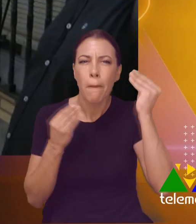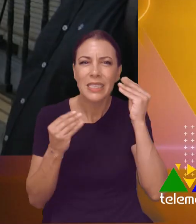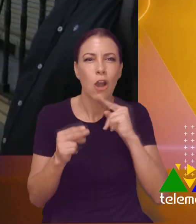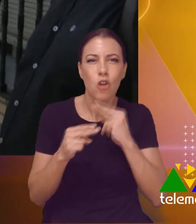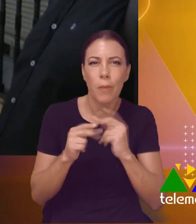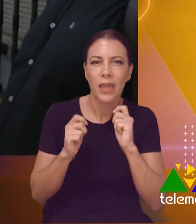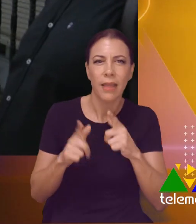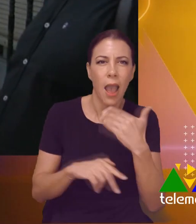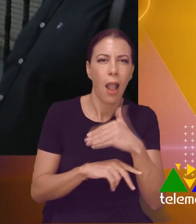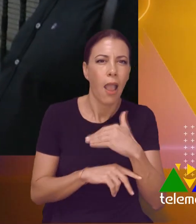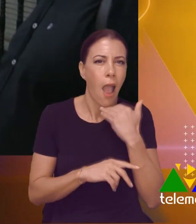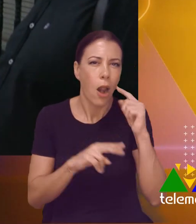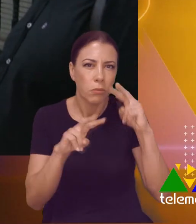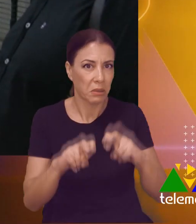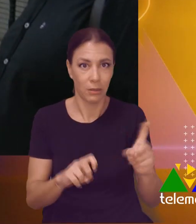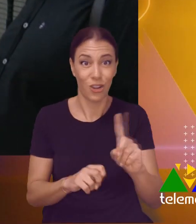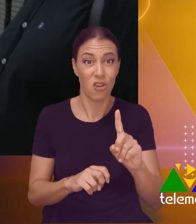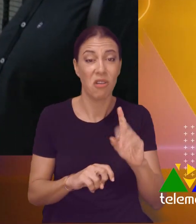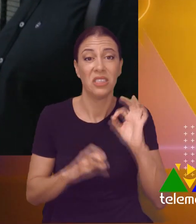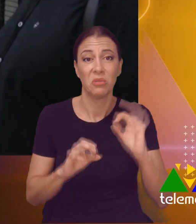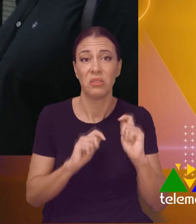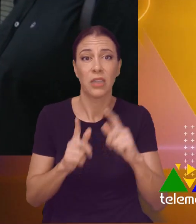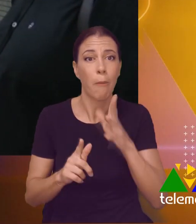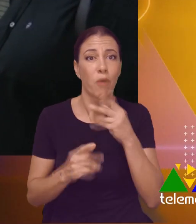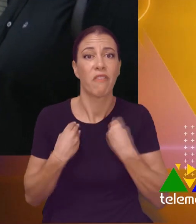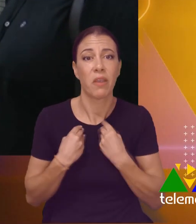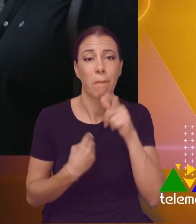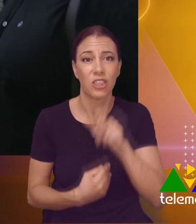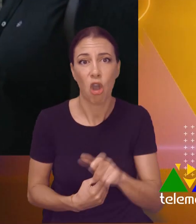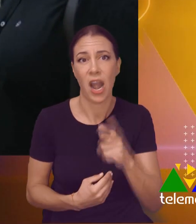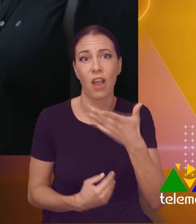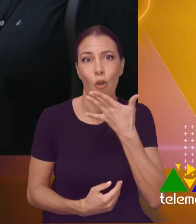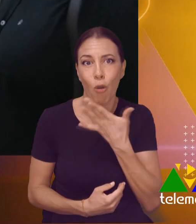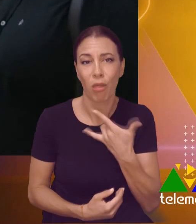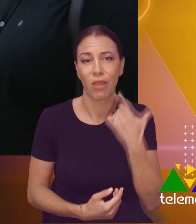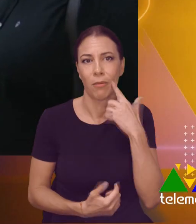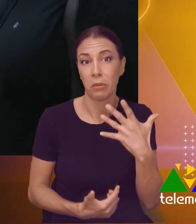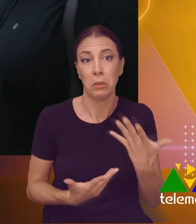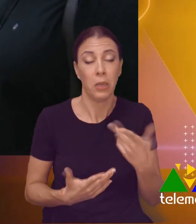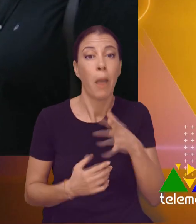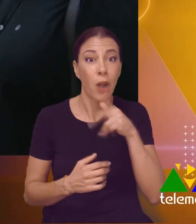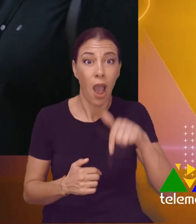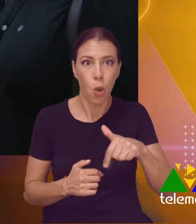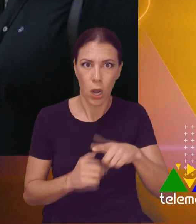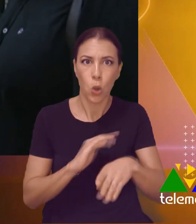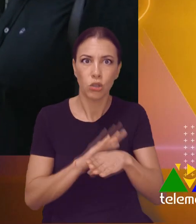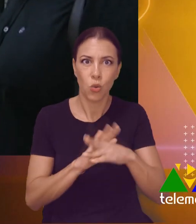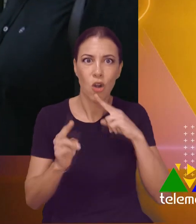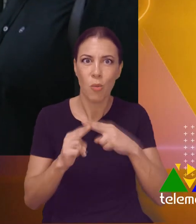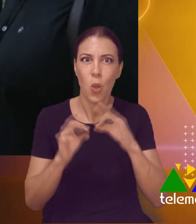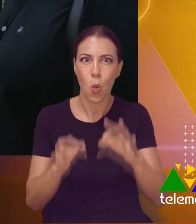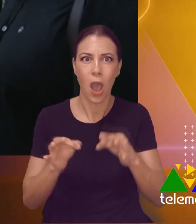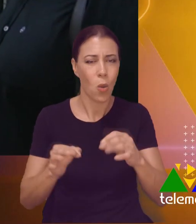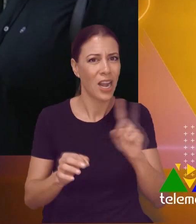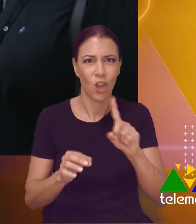la cabeza a la hora de ponerle calles. Son nombres populares, claro, que muchos de ellos se han mantenido, y nos alegramos de que se hayan mantenido